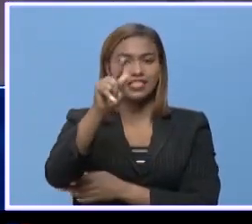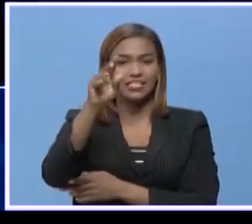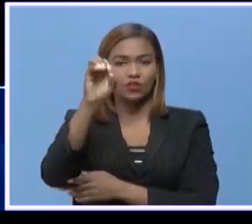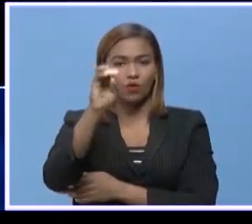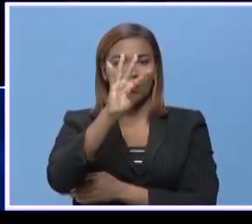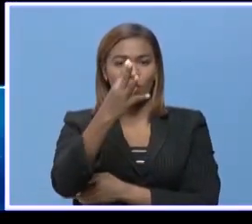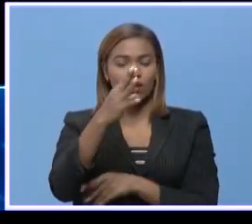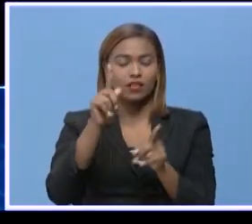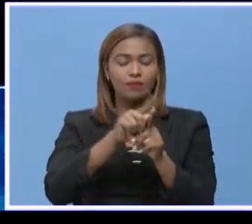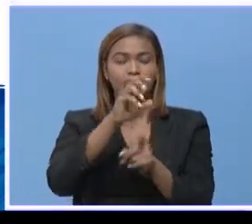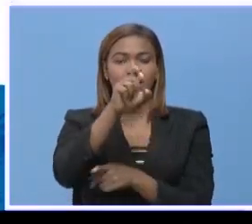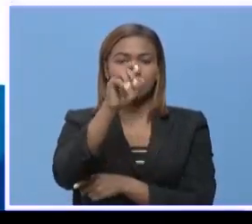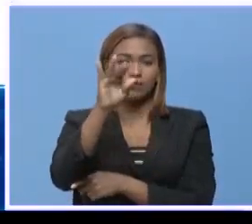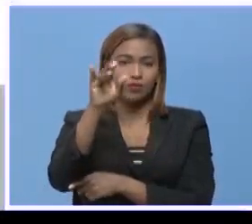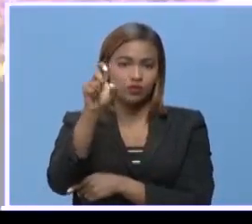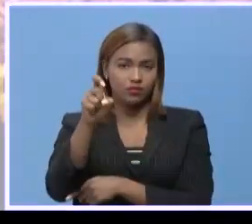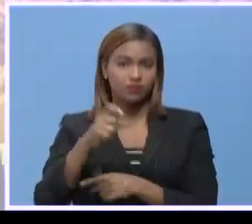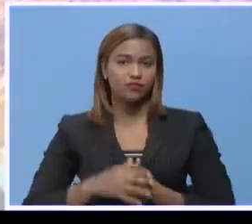4 y Xbox One.